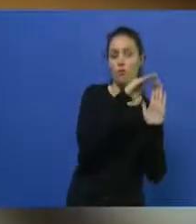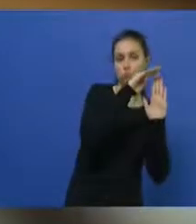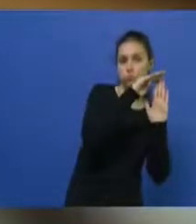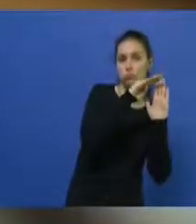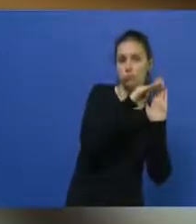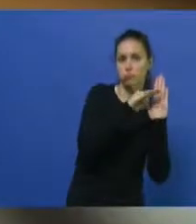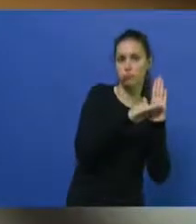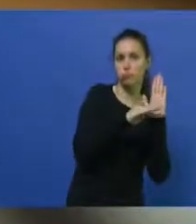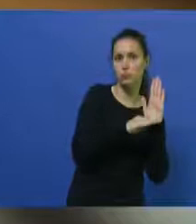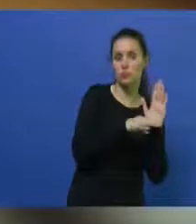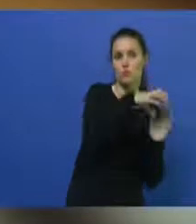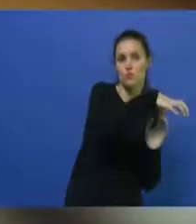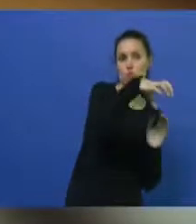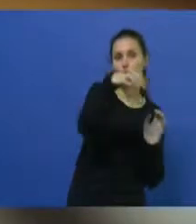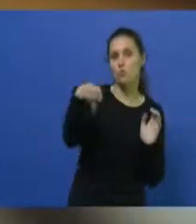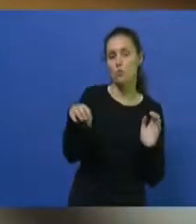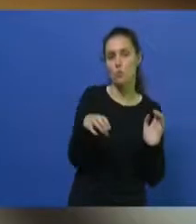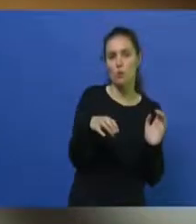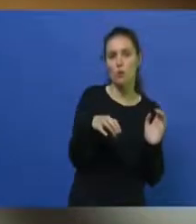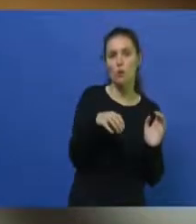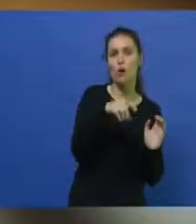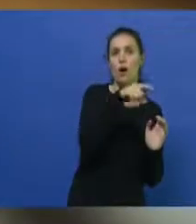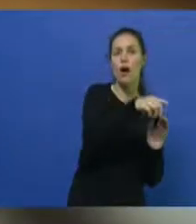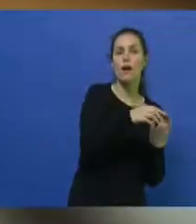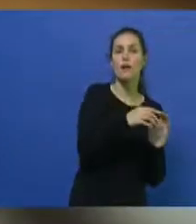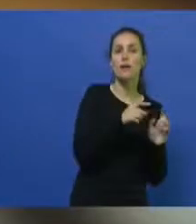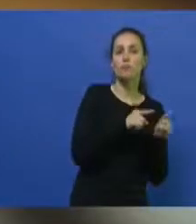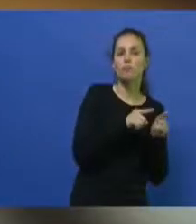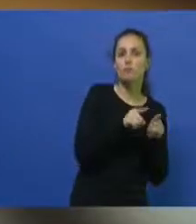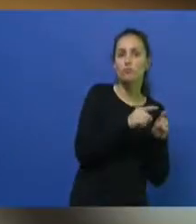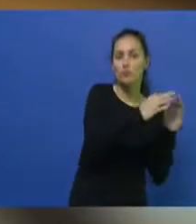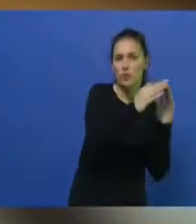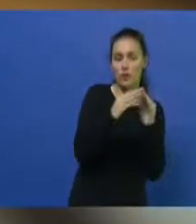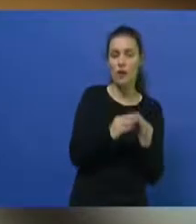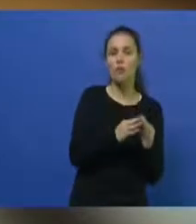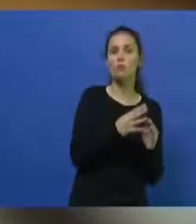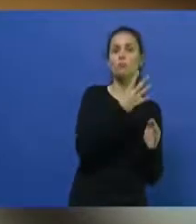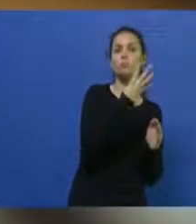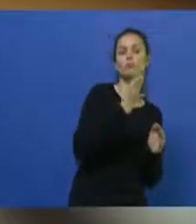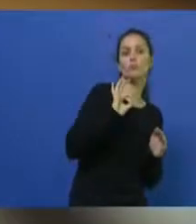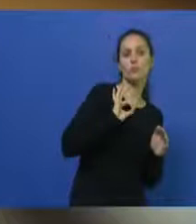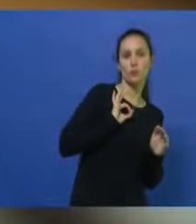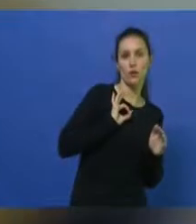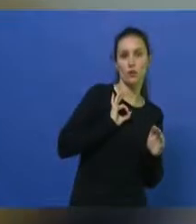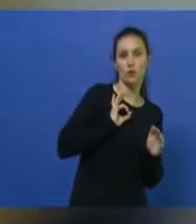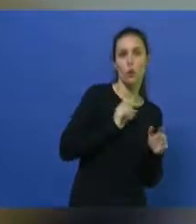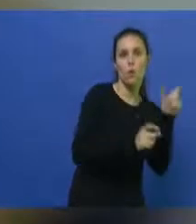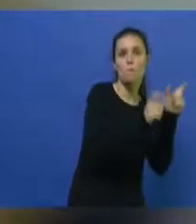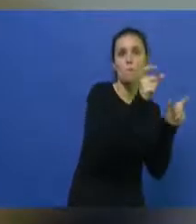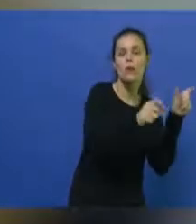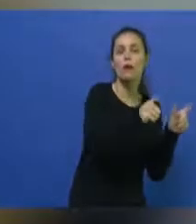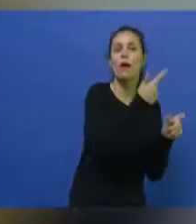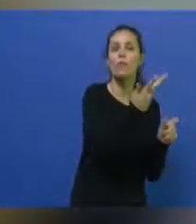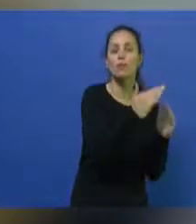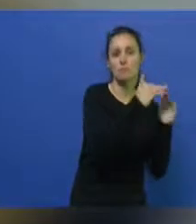vecinales, de los centros vecinales, a 4 años, reduce el número de miembros, y lo más polémico que hizo que la